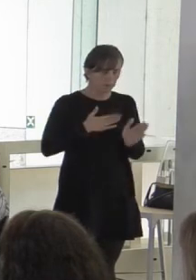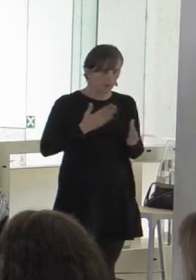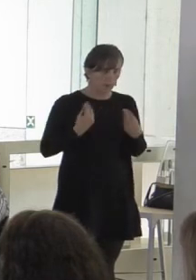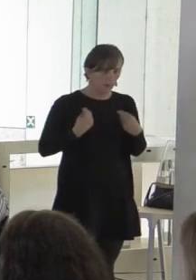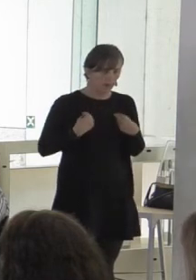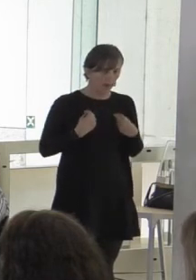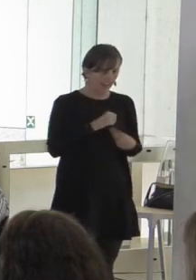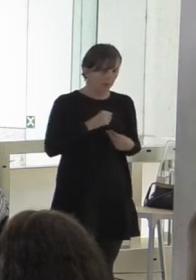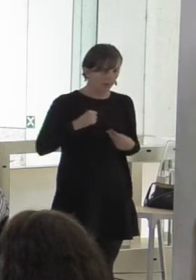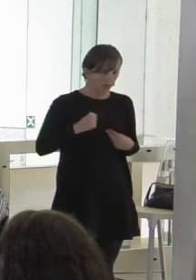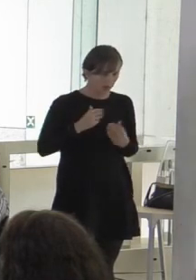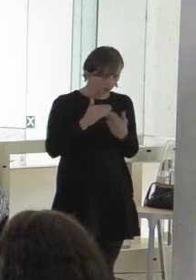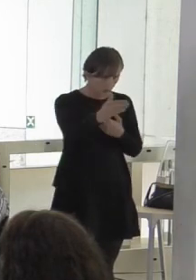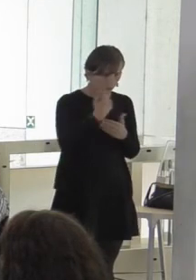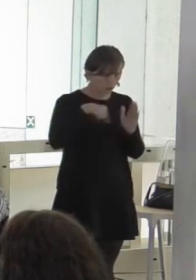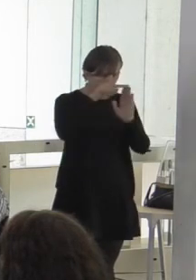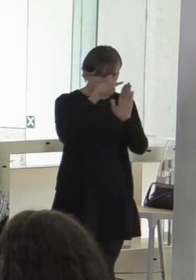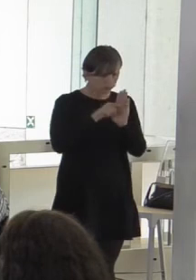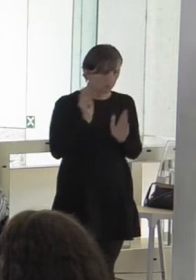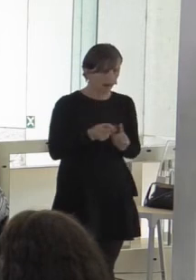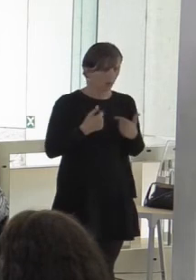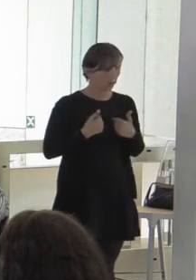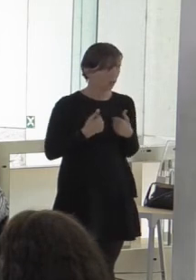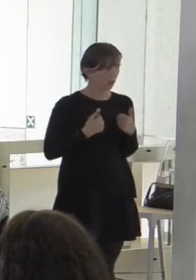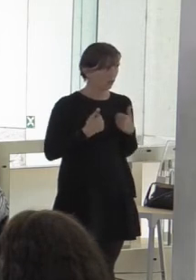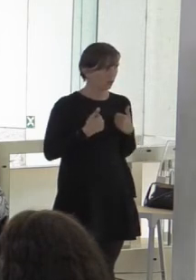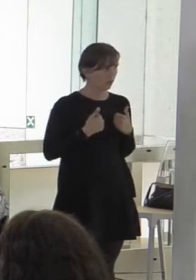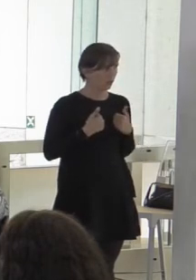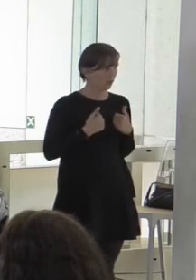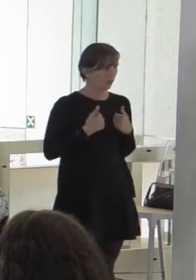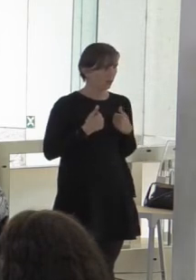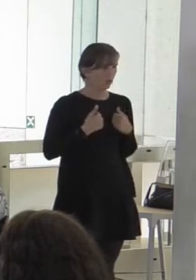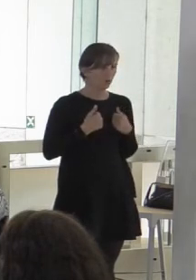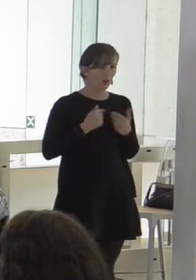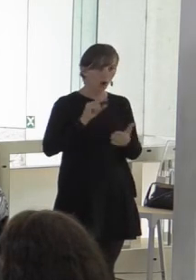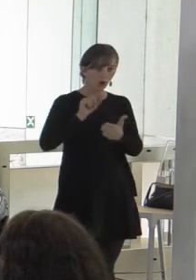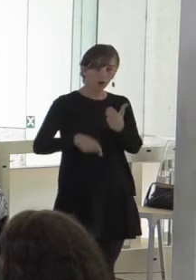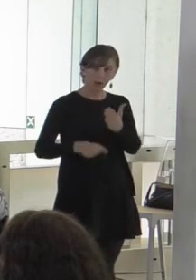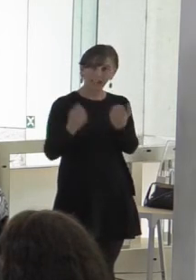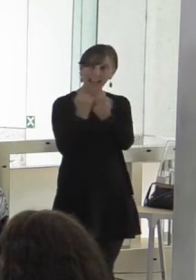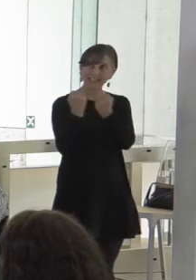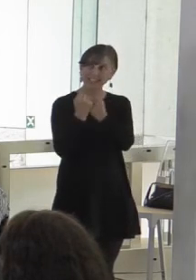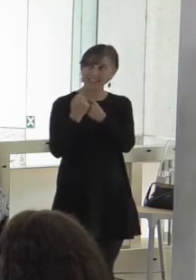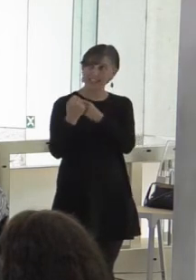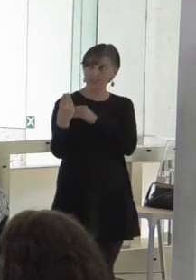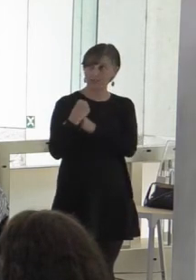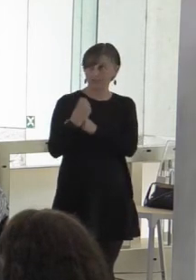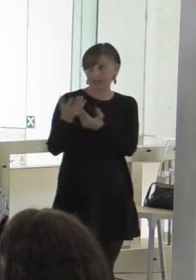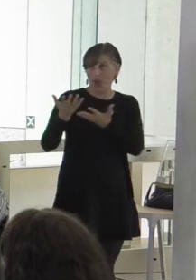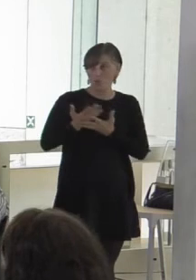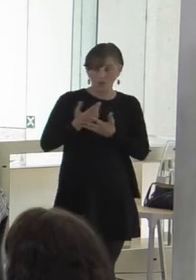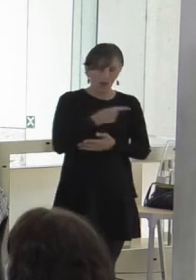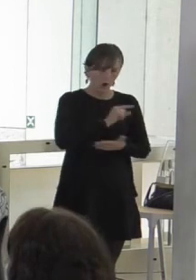vida independiente, el que tiene que intervenir en la contratación del asistente personal, que no